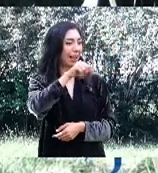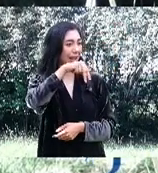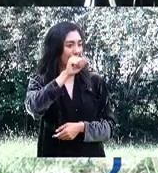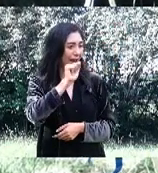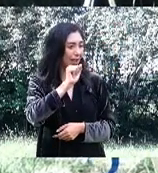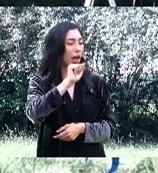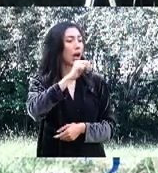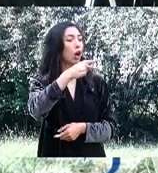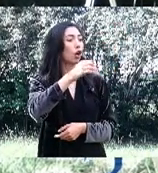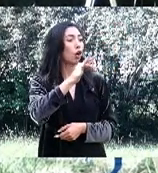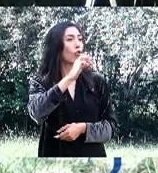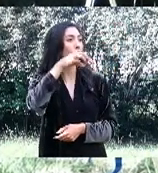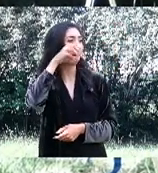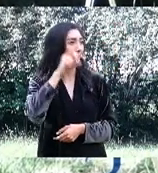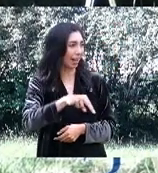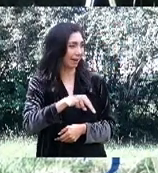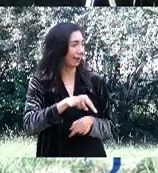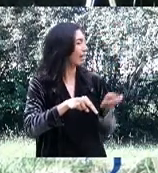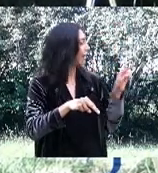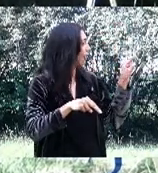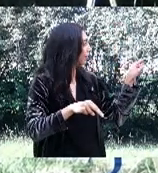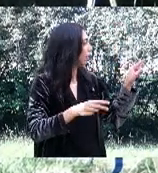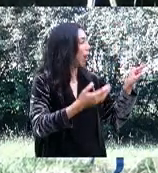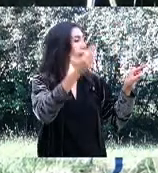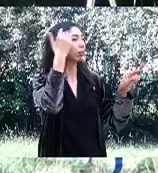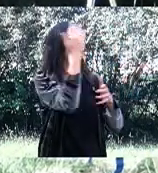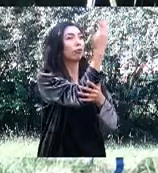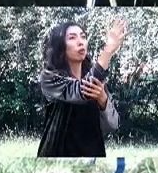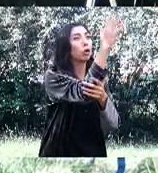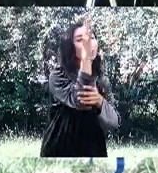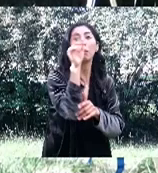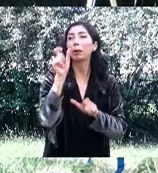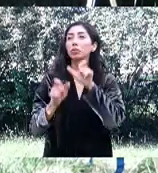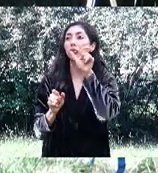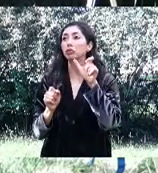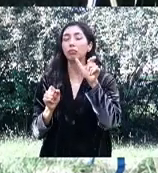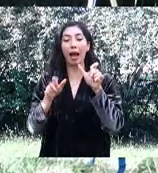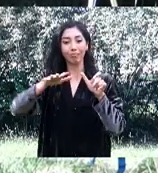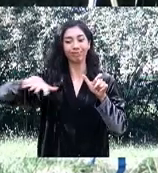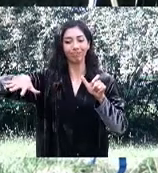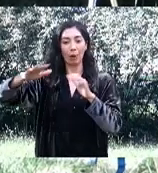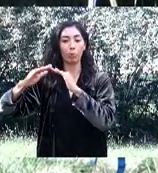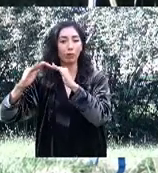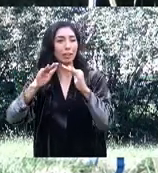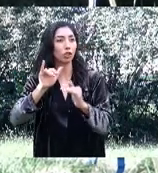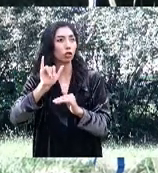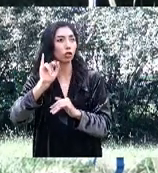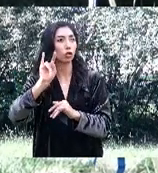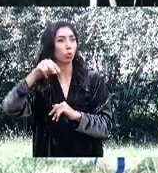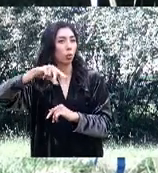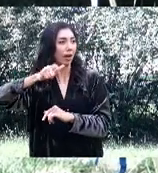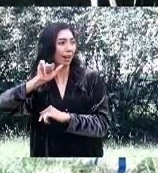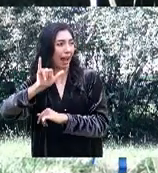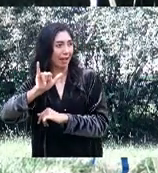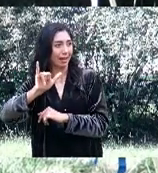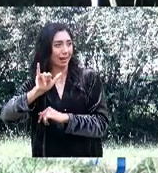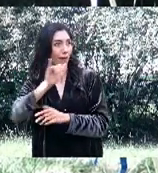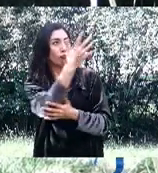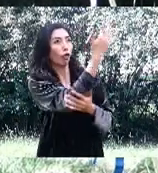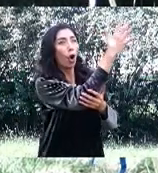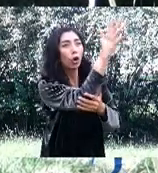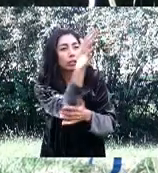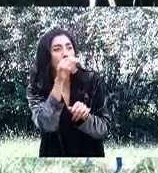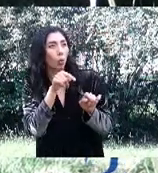da la espalda a la comunidad no al a la población yungay principalmente y que nos pareció muy